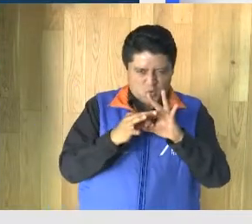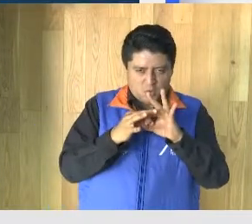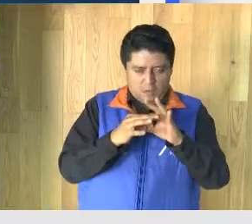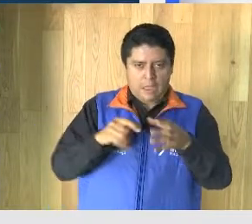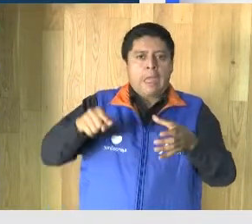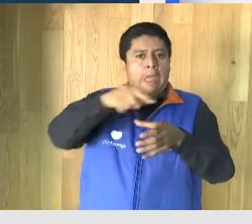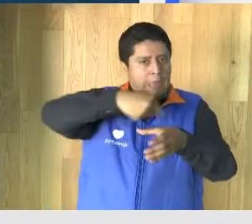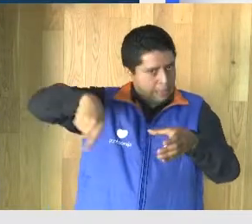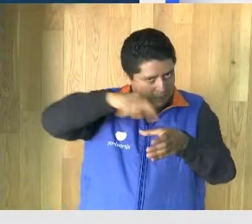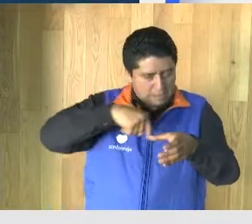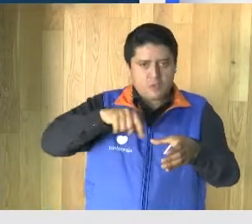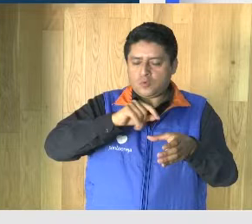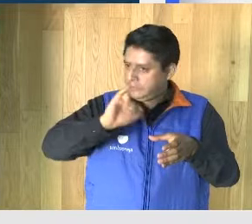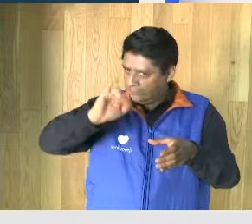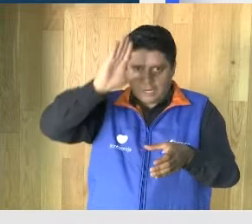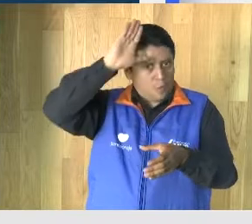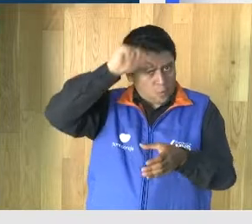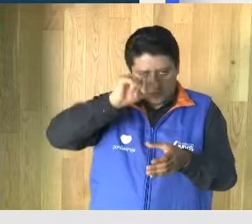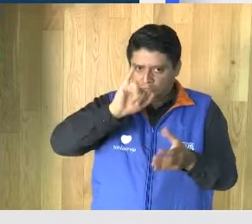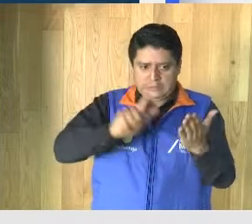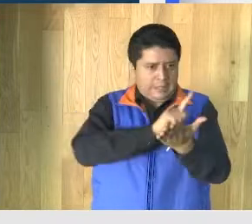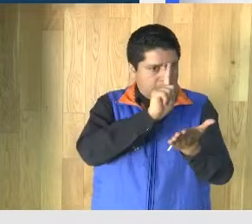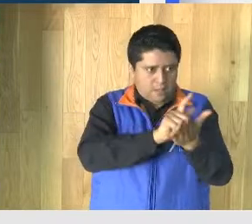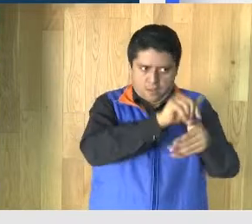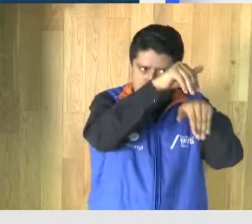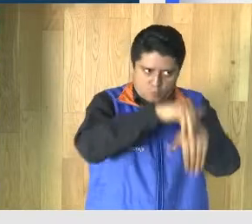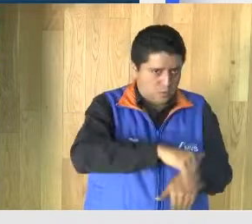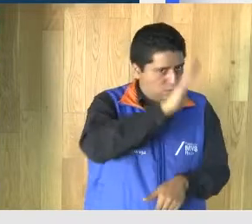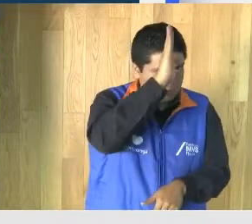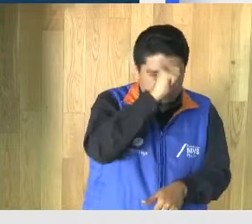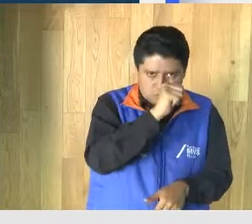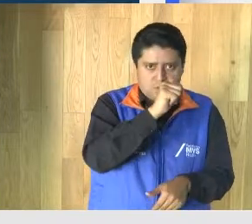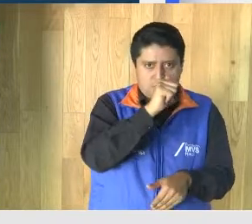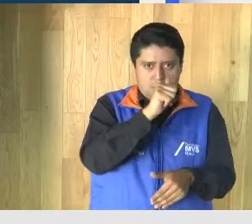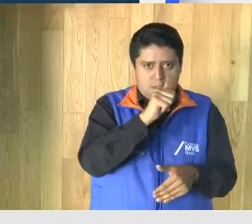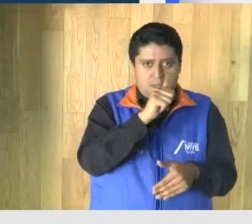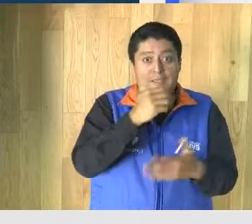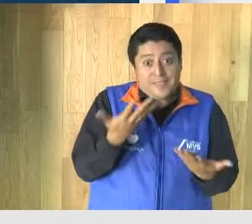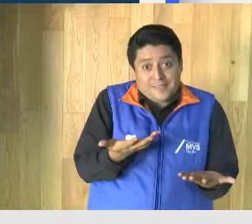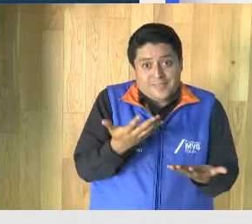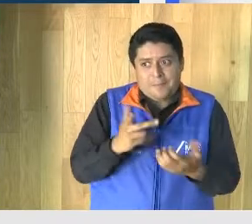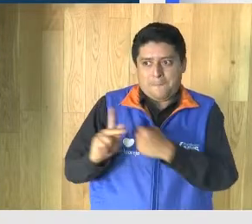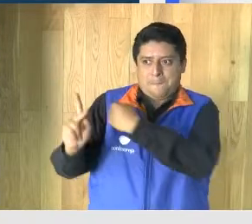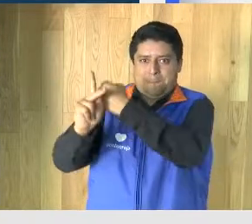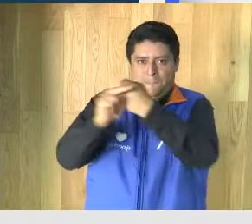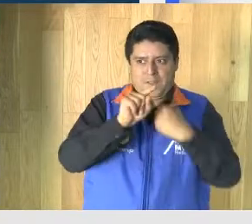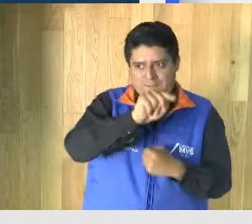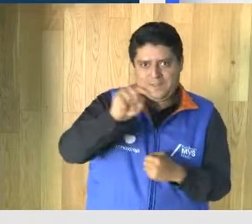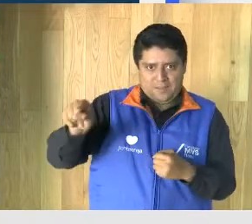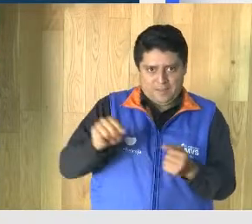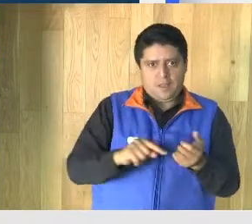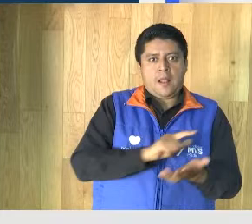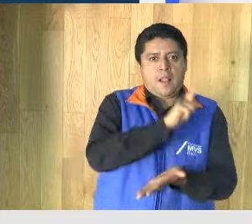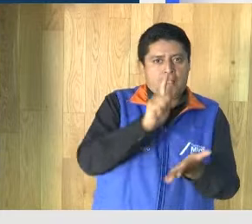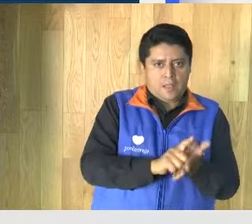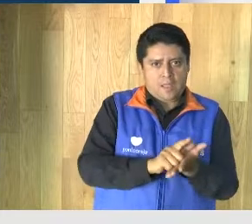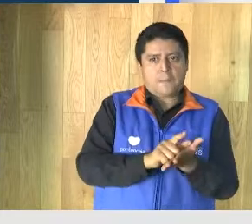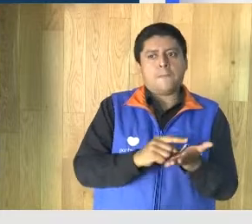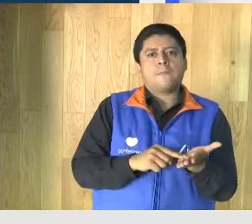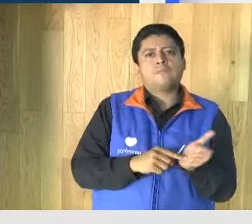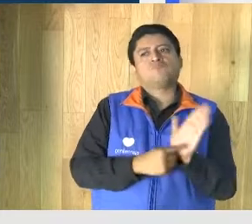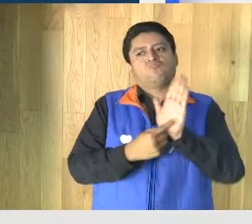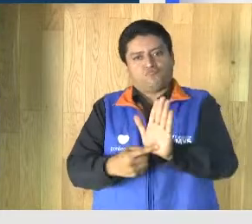con el Pacto Verde Europeo, y todas esas directivas europeas acaban trasladándose a los Estados miembros. Y desde luego, bueno,